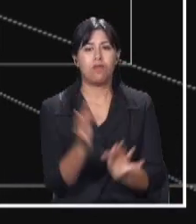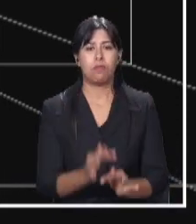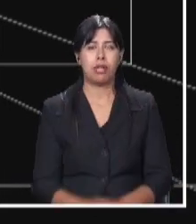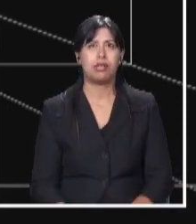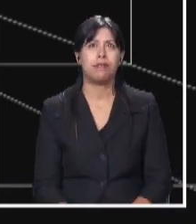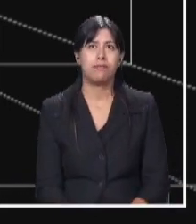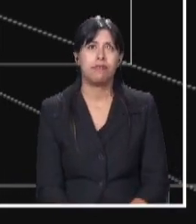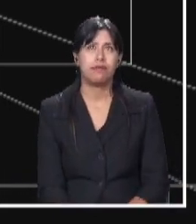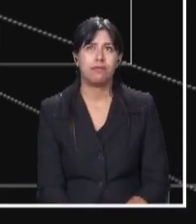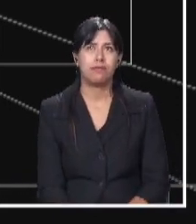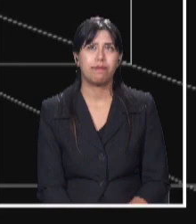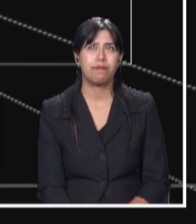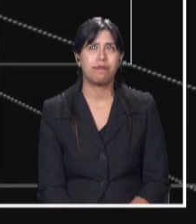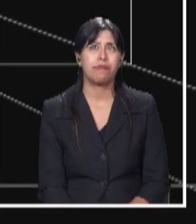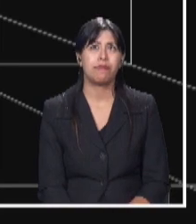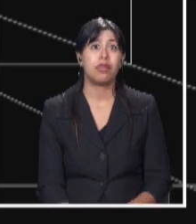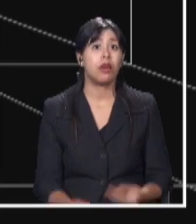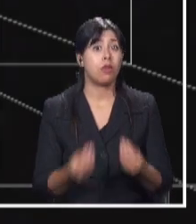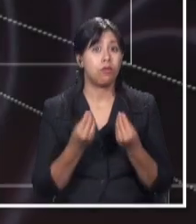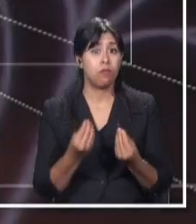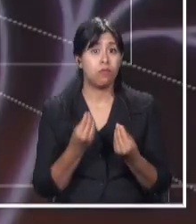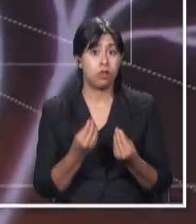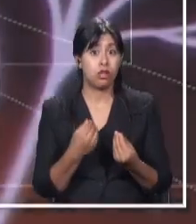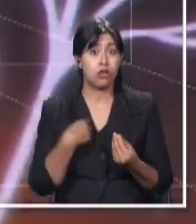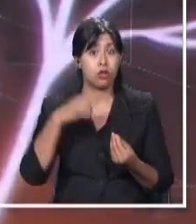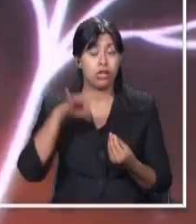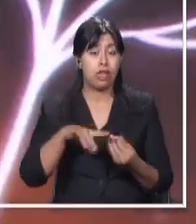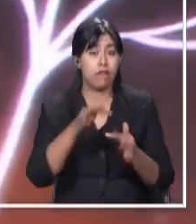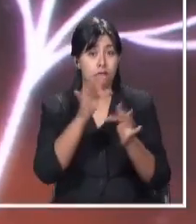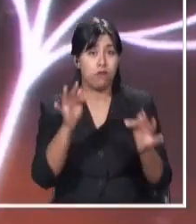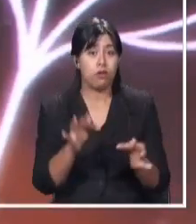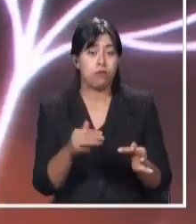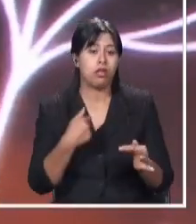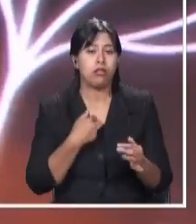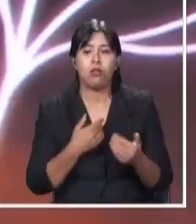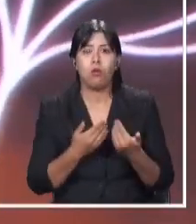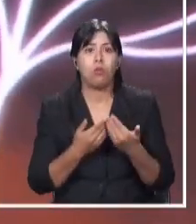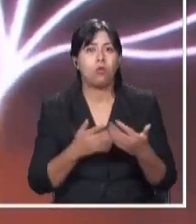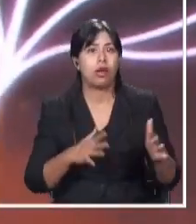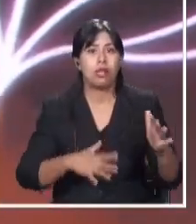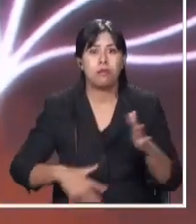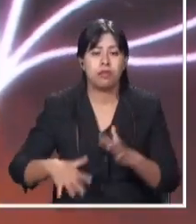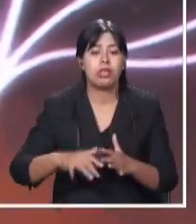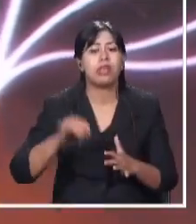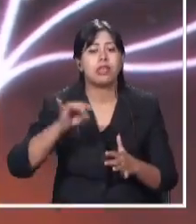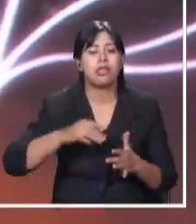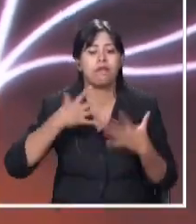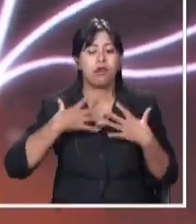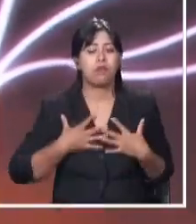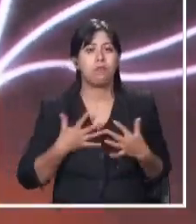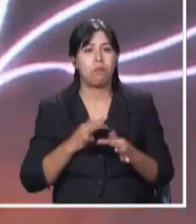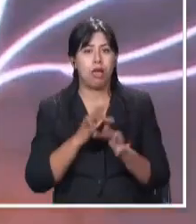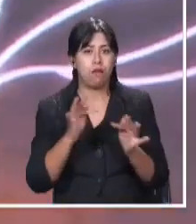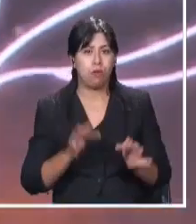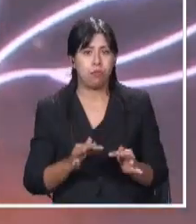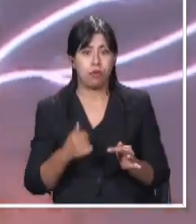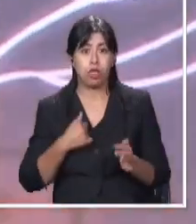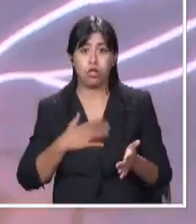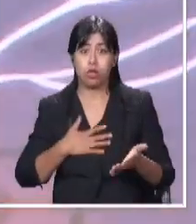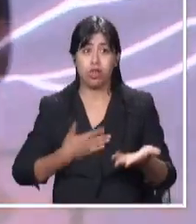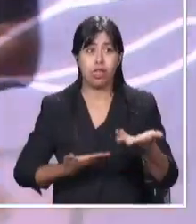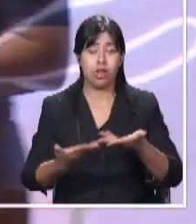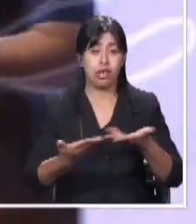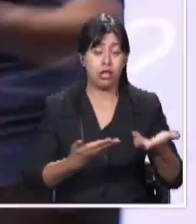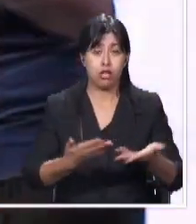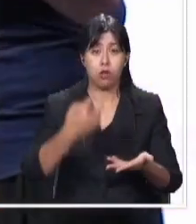¿ya? ¿Qué gracia tiene saber qué forma tengo? Es porque si yo quiero hacer cualquier movimiento, necesito saber qué forma tengo. Si yo quiero interactuar con una